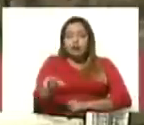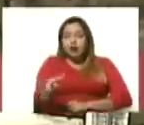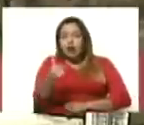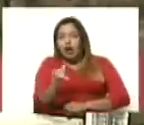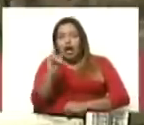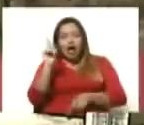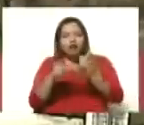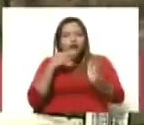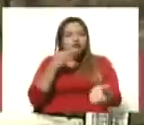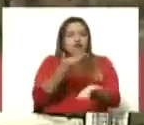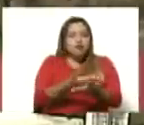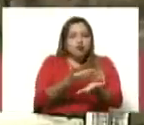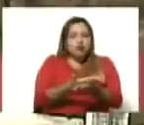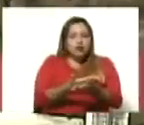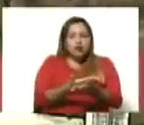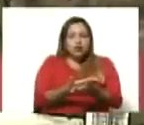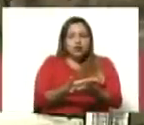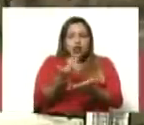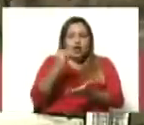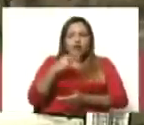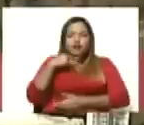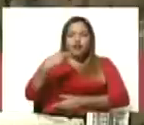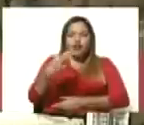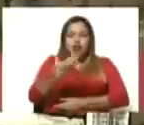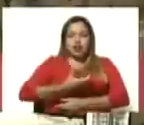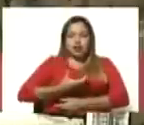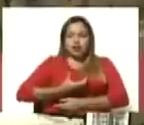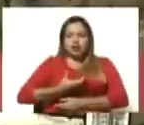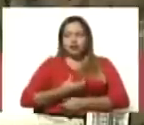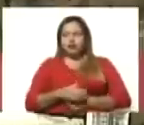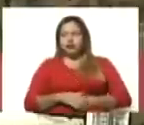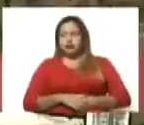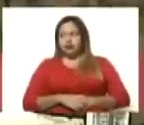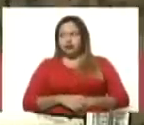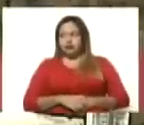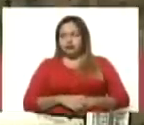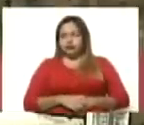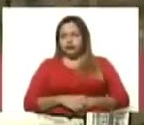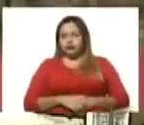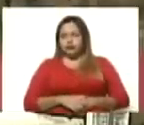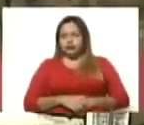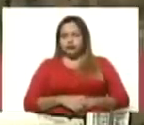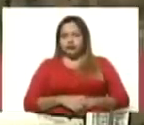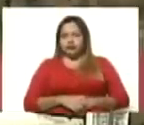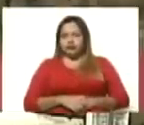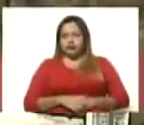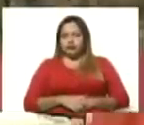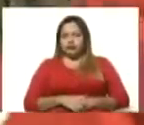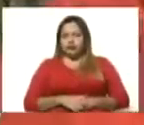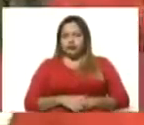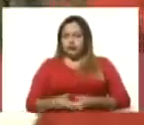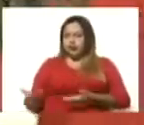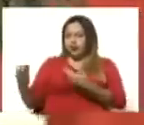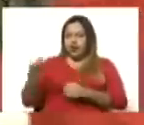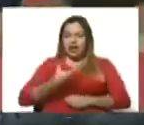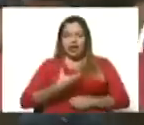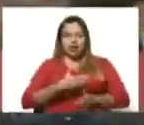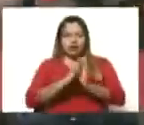algún planteamiento. Le damos la vocería al alcalde. ¿Sí? Bueno, Pedro, párate aquí viendo para allá.